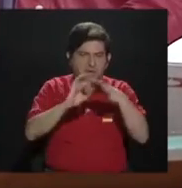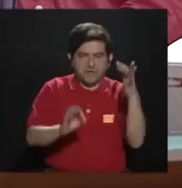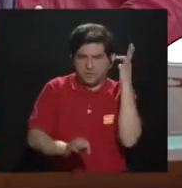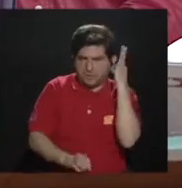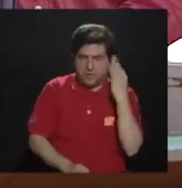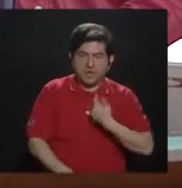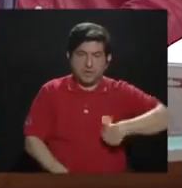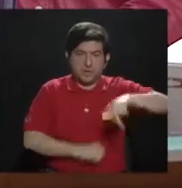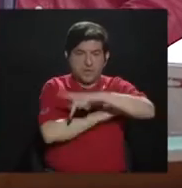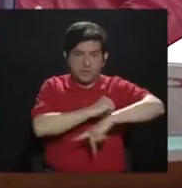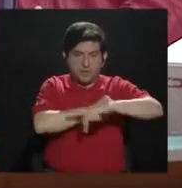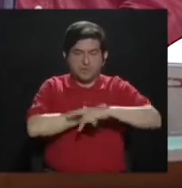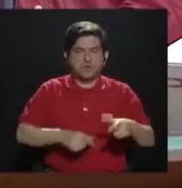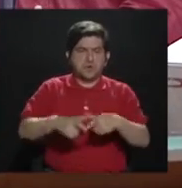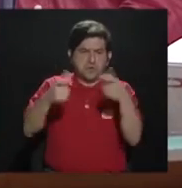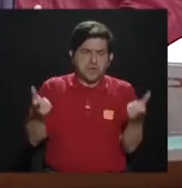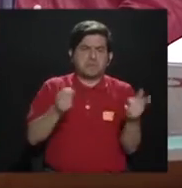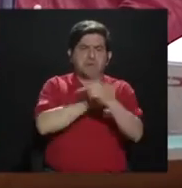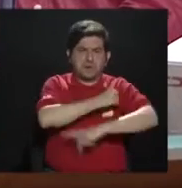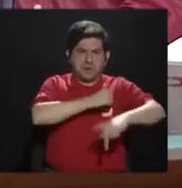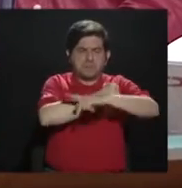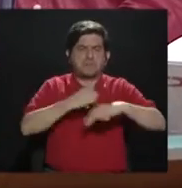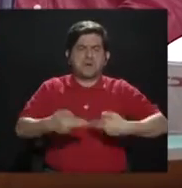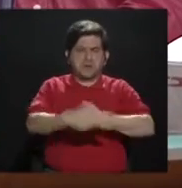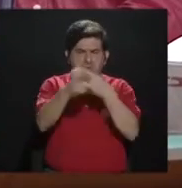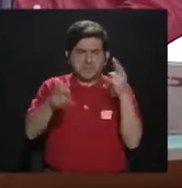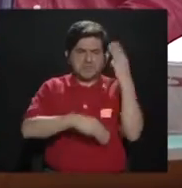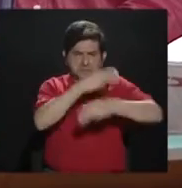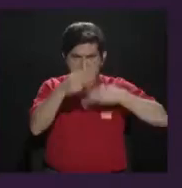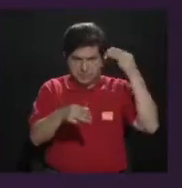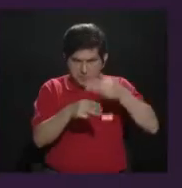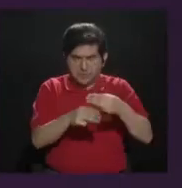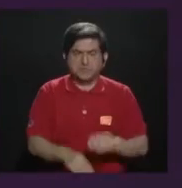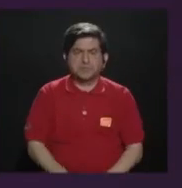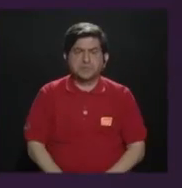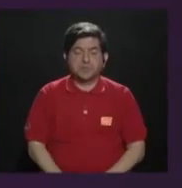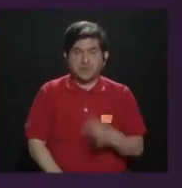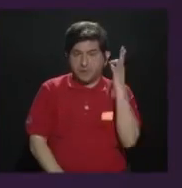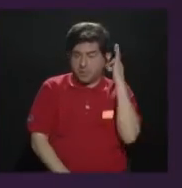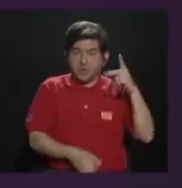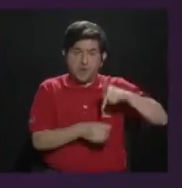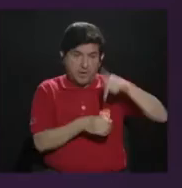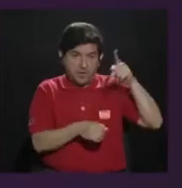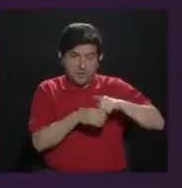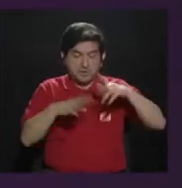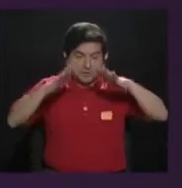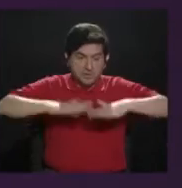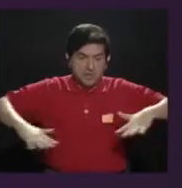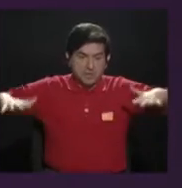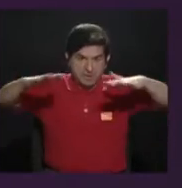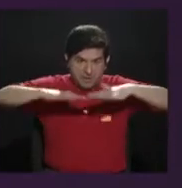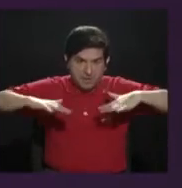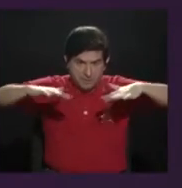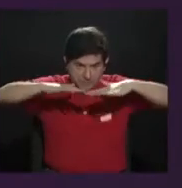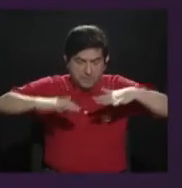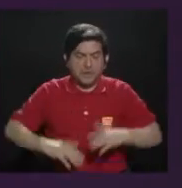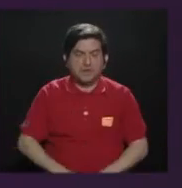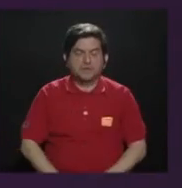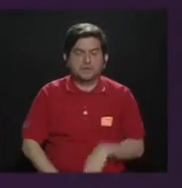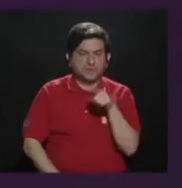como sucede en la mayoría de los países de la región y del mundo, cuando las mujeres empezamos a participar de estos espacios